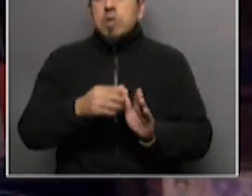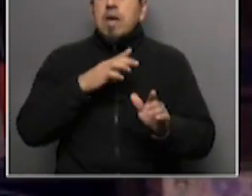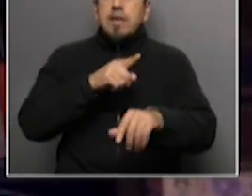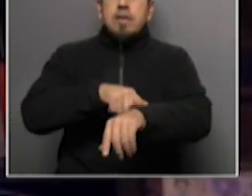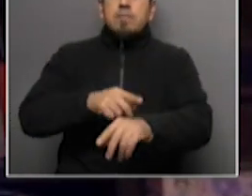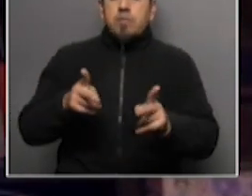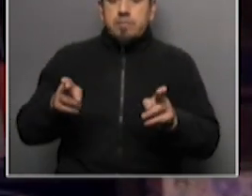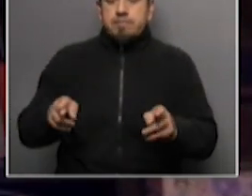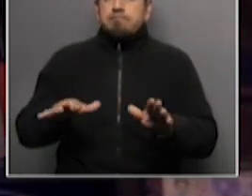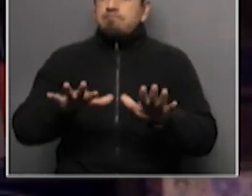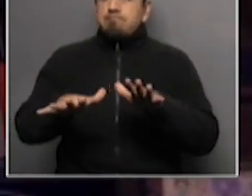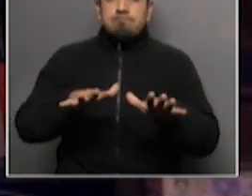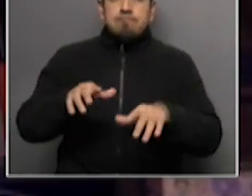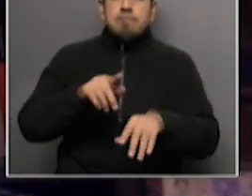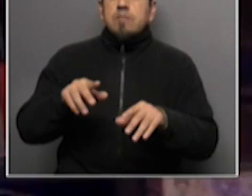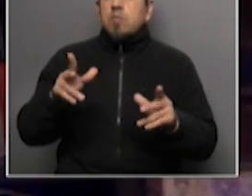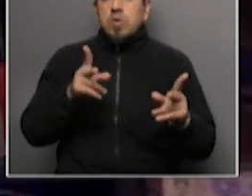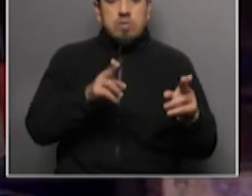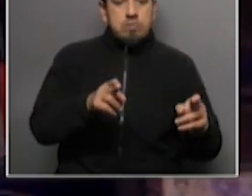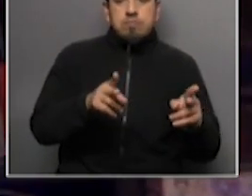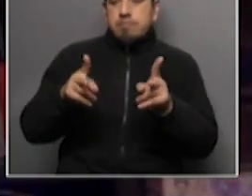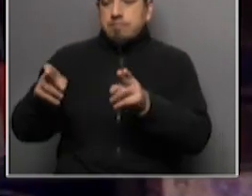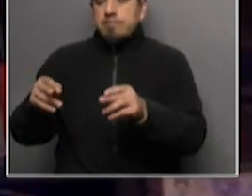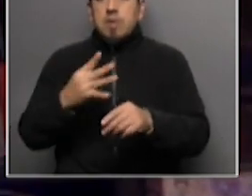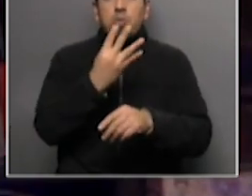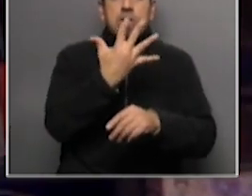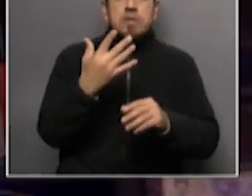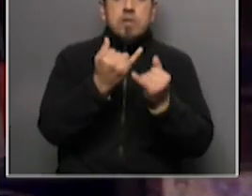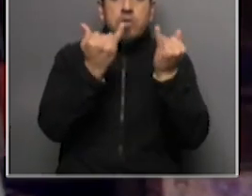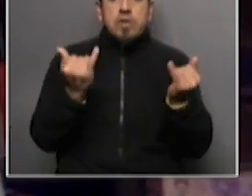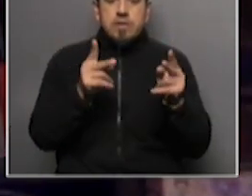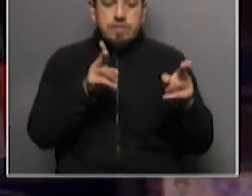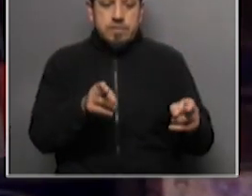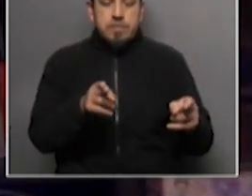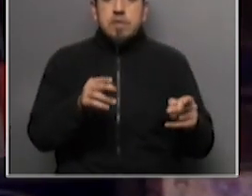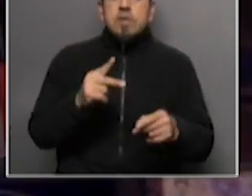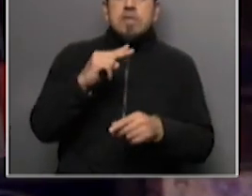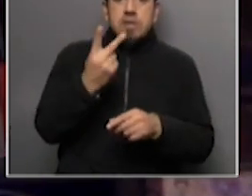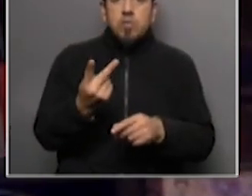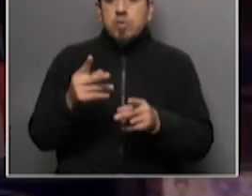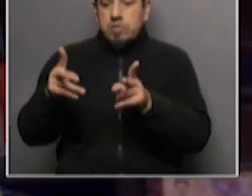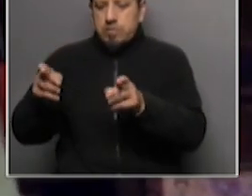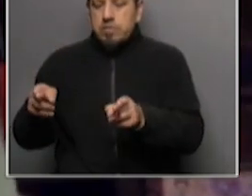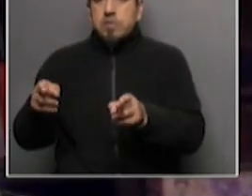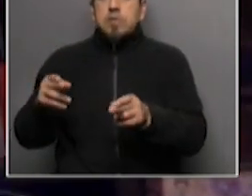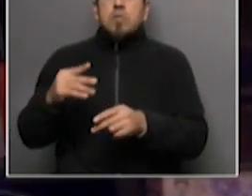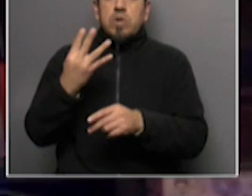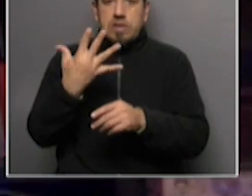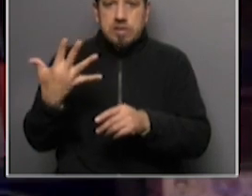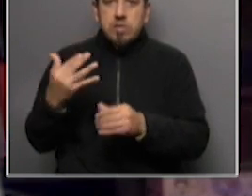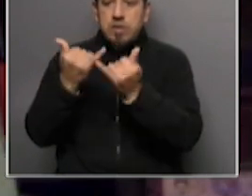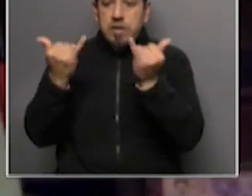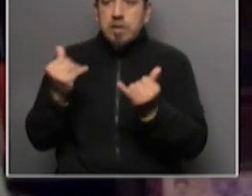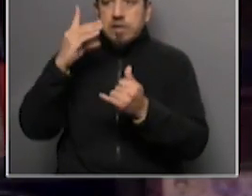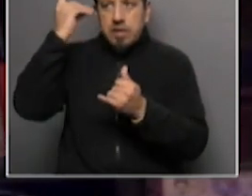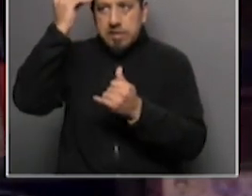plazo máximo de tratamiento por Cámara, 45 días en la primera Cámara, 45 en la segunda, y luego la posibilidad de